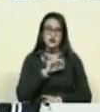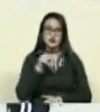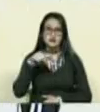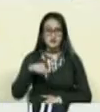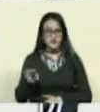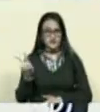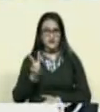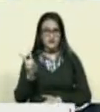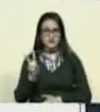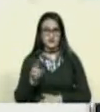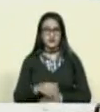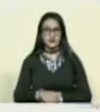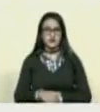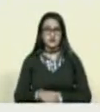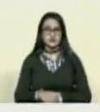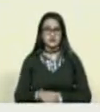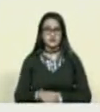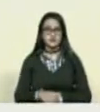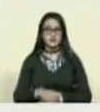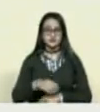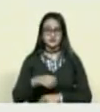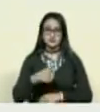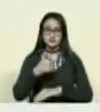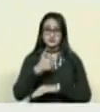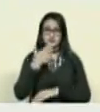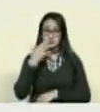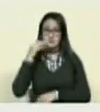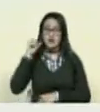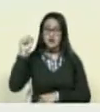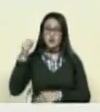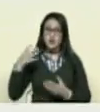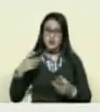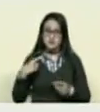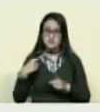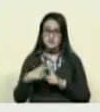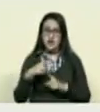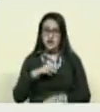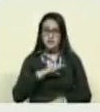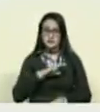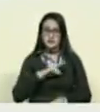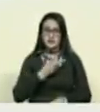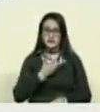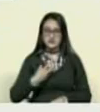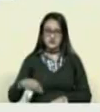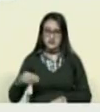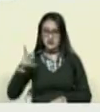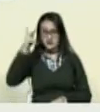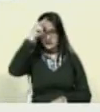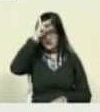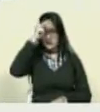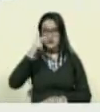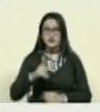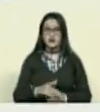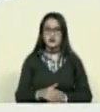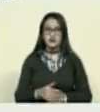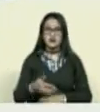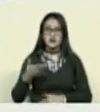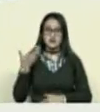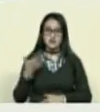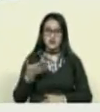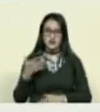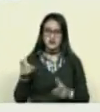país. El jefe de Estado venezolano en compañía del vicepresidente ejecutivo de la República sostendrá una